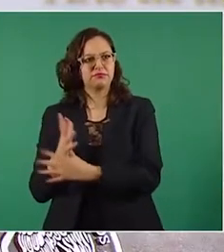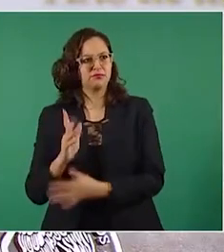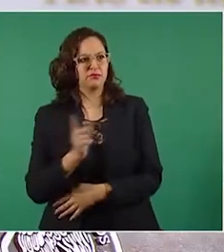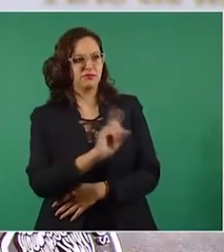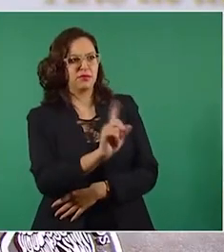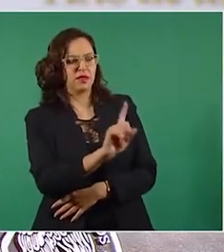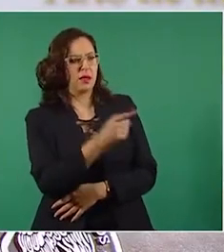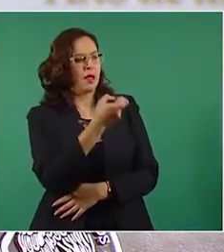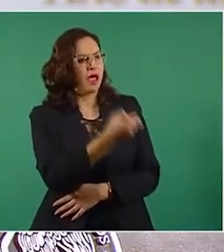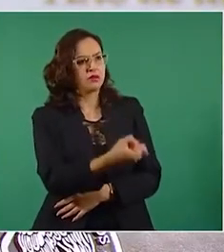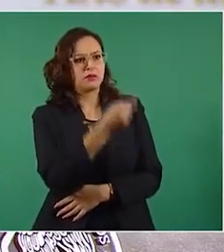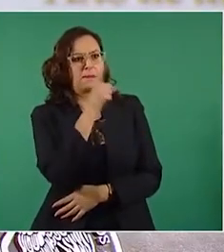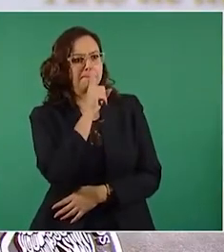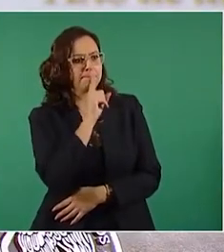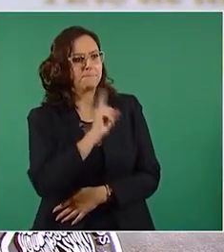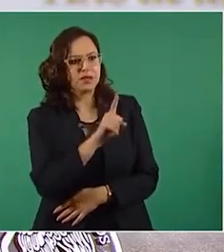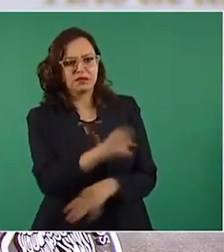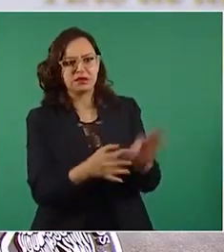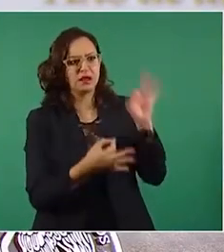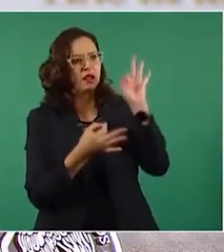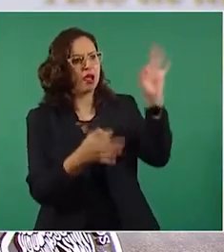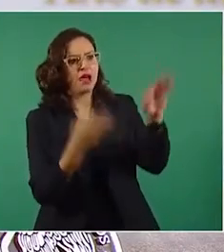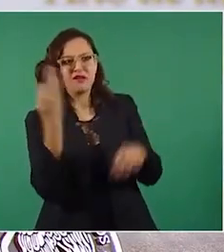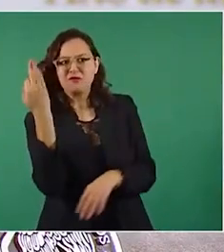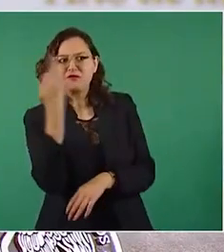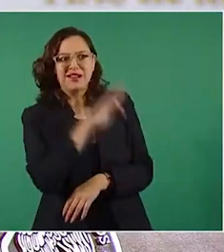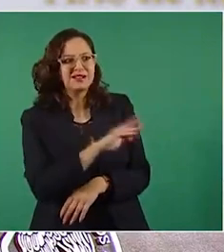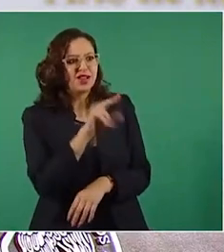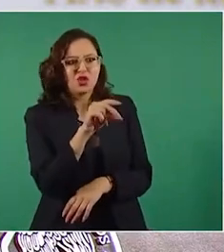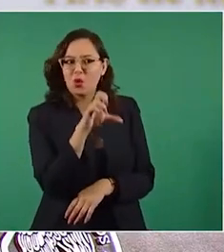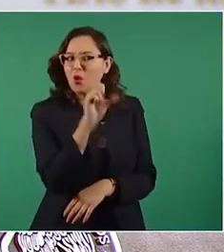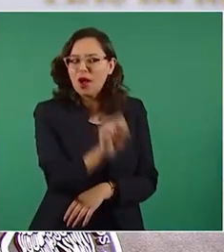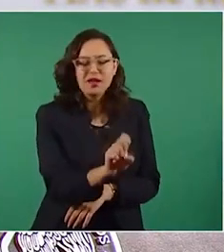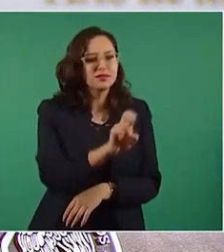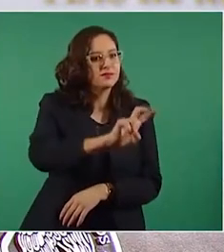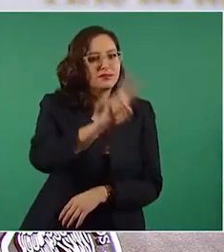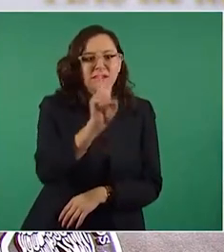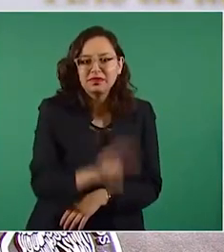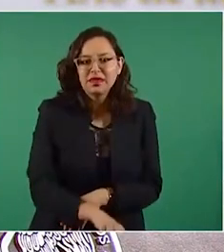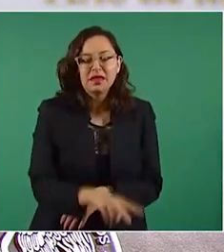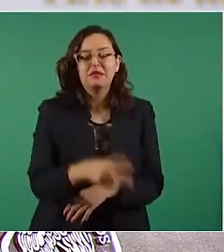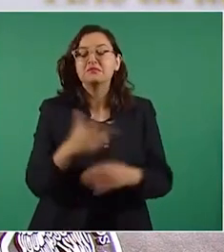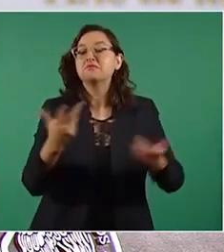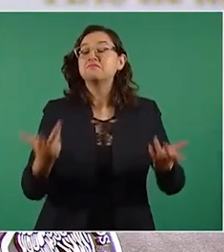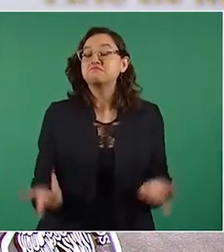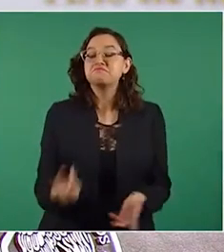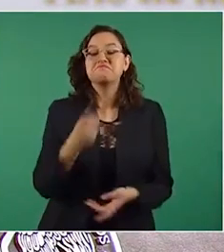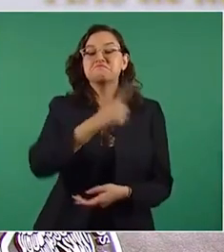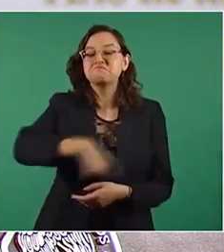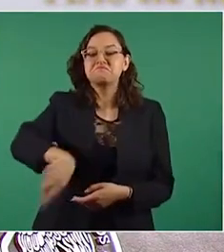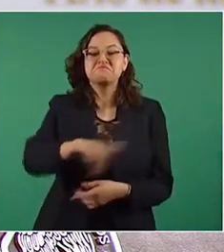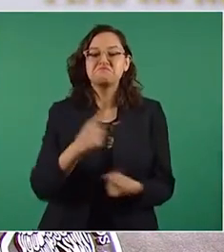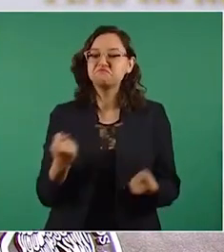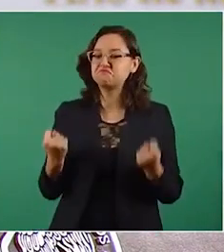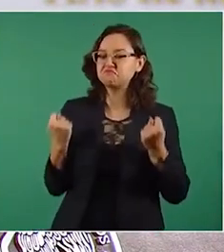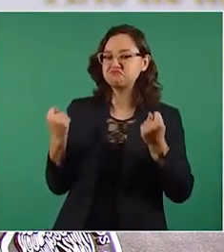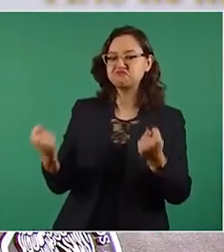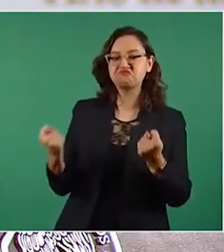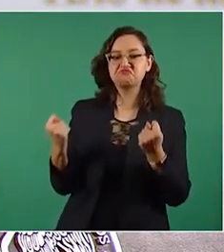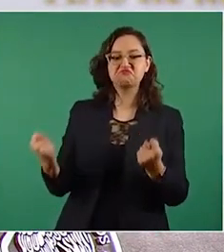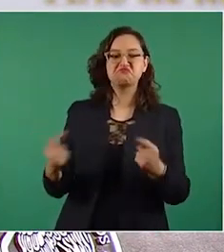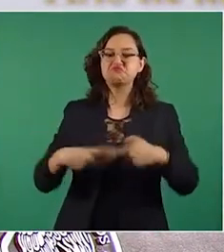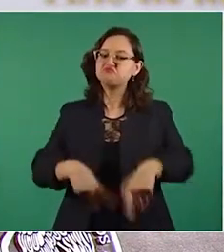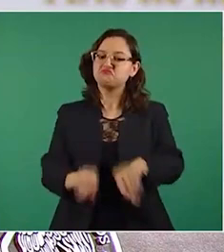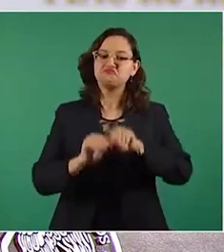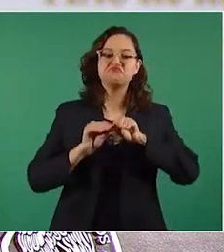ni el periódico, ni otros medios, ni comunicadores que la publicaron desmintieron o aclararon